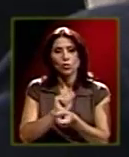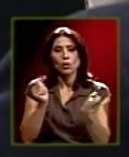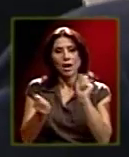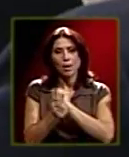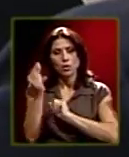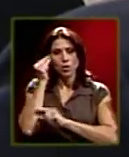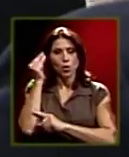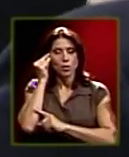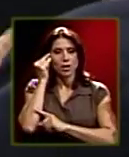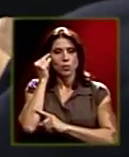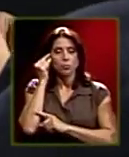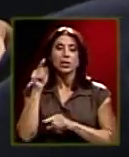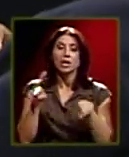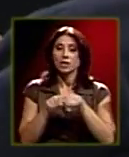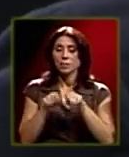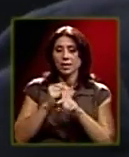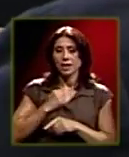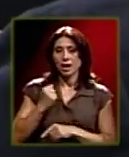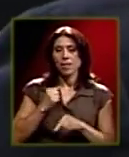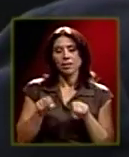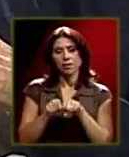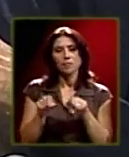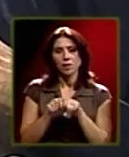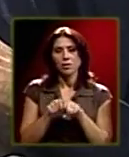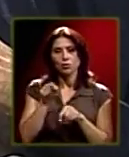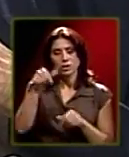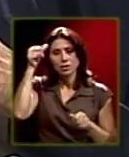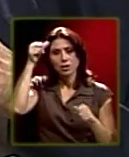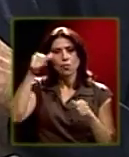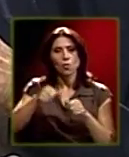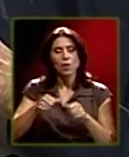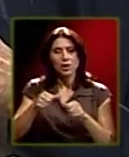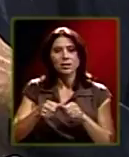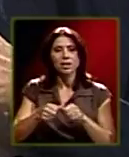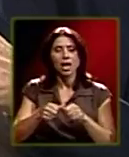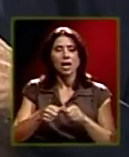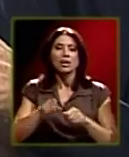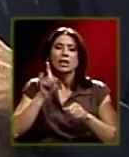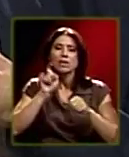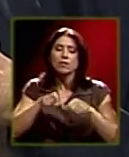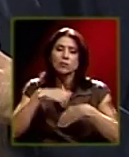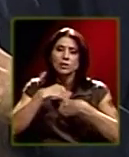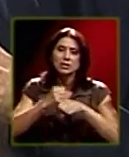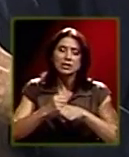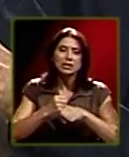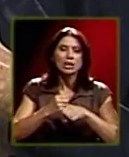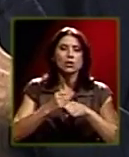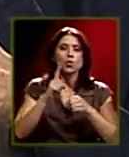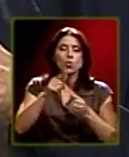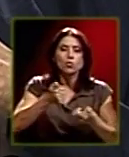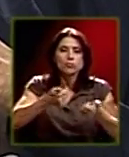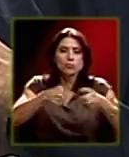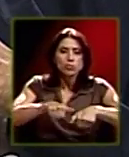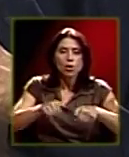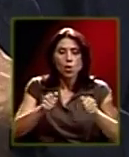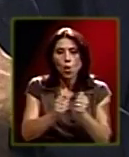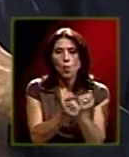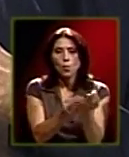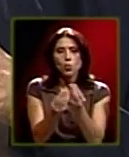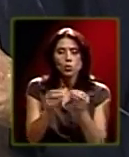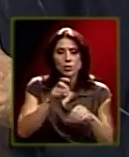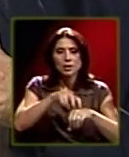¿verdad? Y el de Canadá también. Usted recuerda, pues, el arreglo que hubo que hacer con los paperos, con todo esos aspectos. Pero